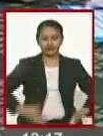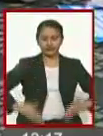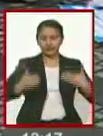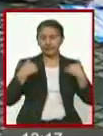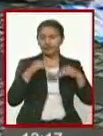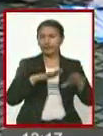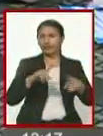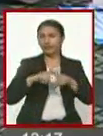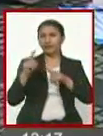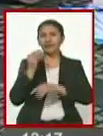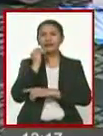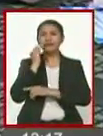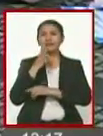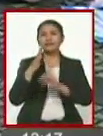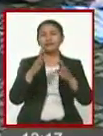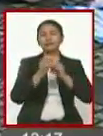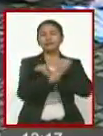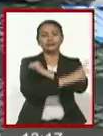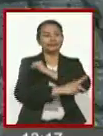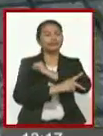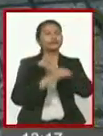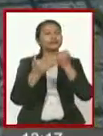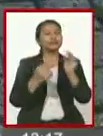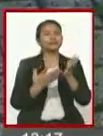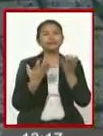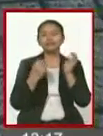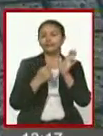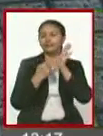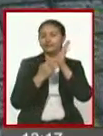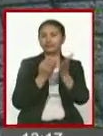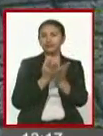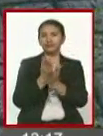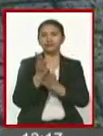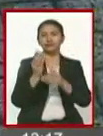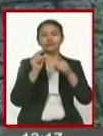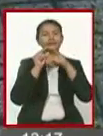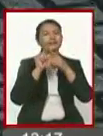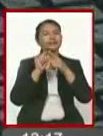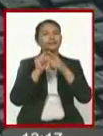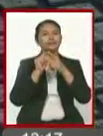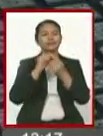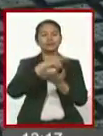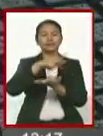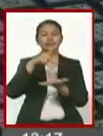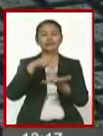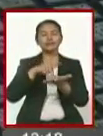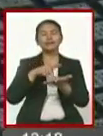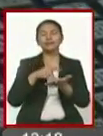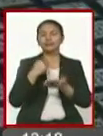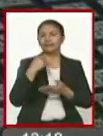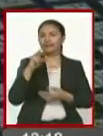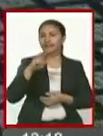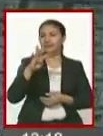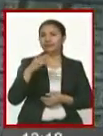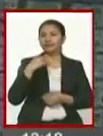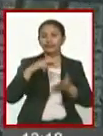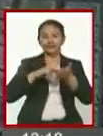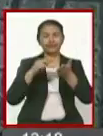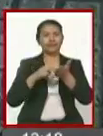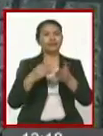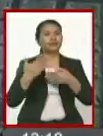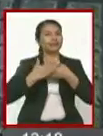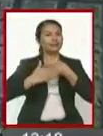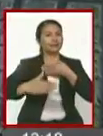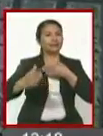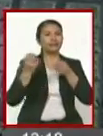viven los niños en muchos hogares en nuestro país hoy han querido expresar lo a través de mensajes en la plaza 24 de septiembre esta campaña se lo